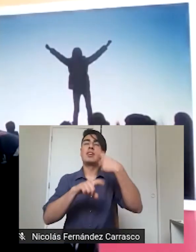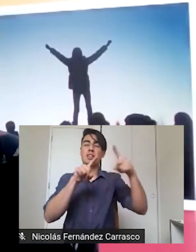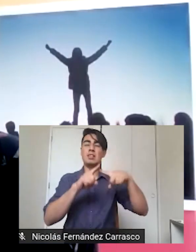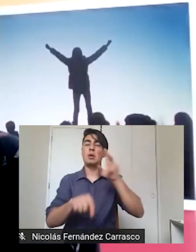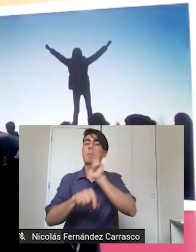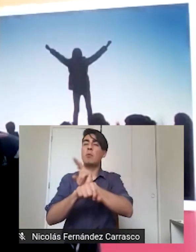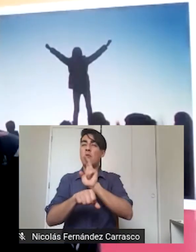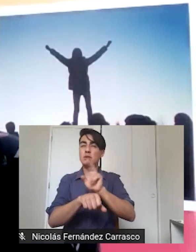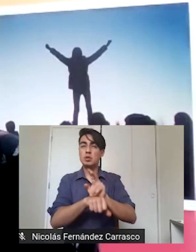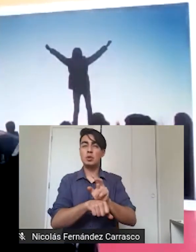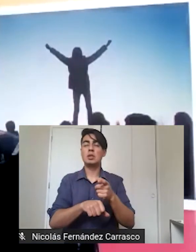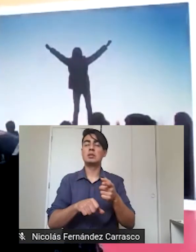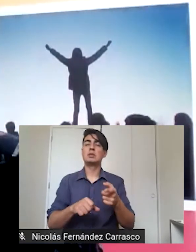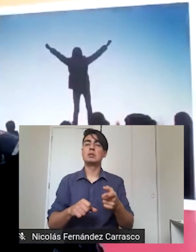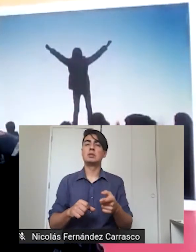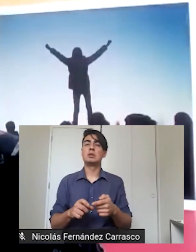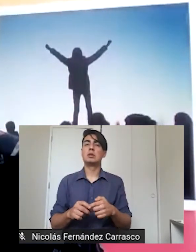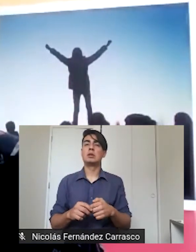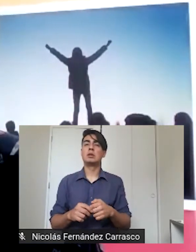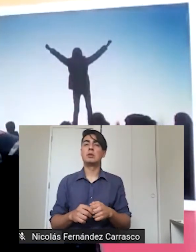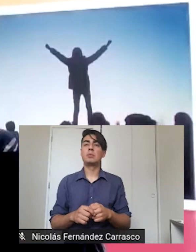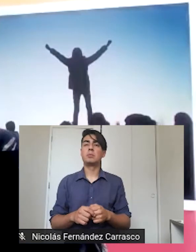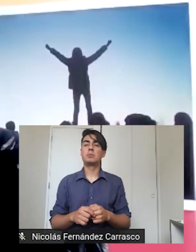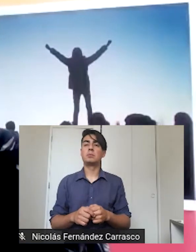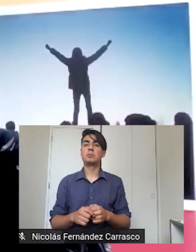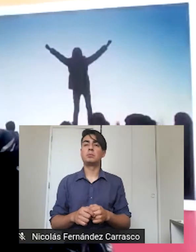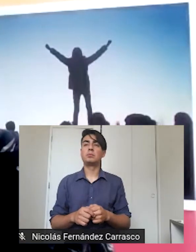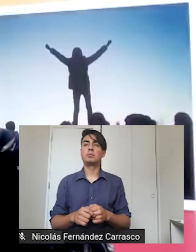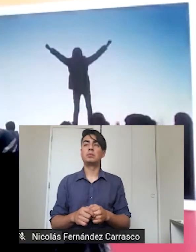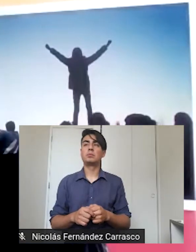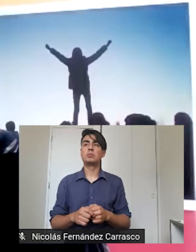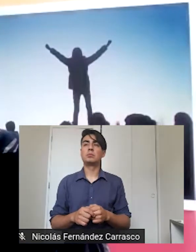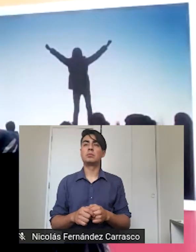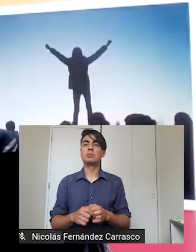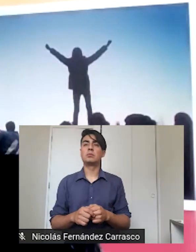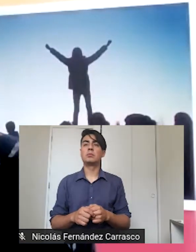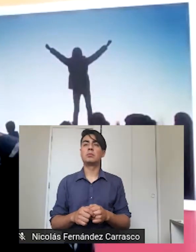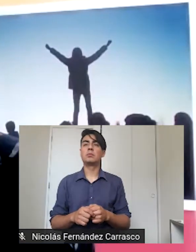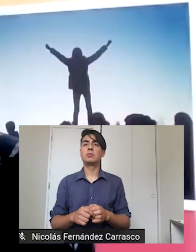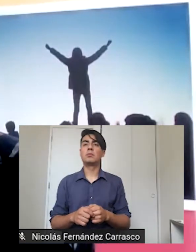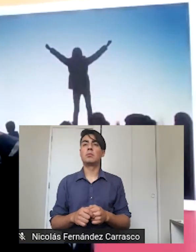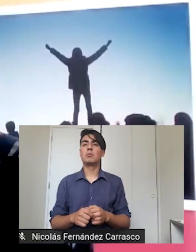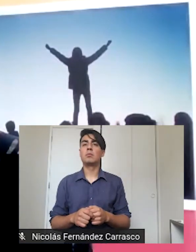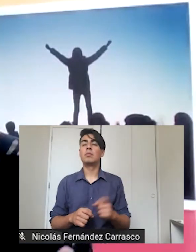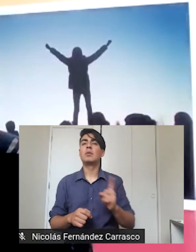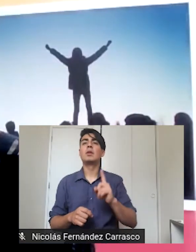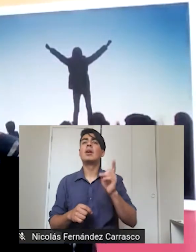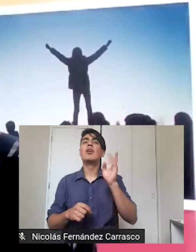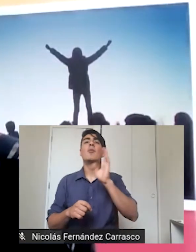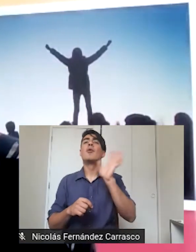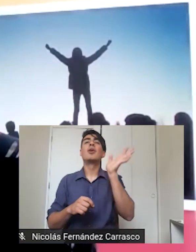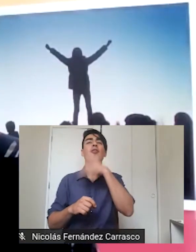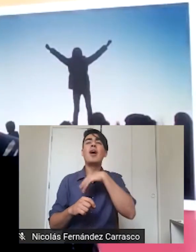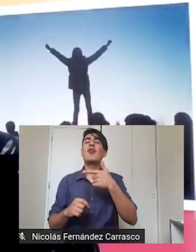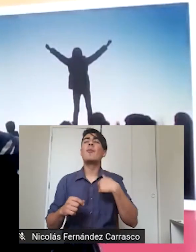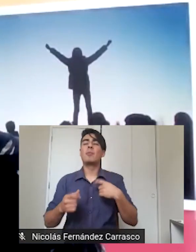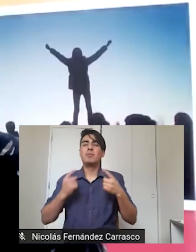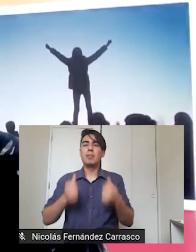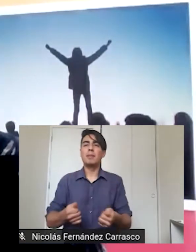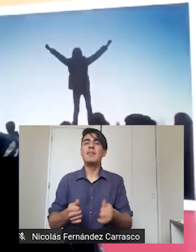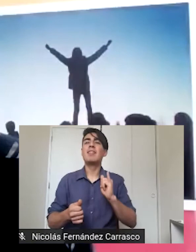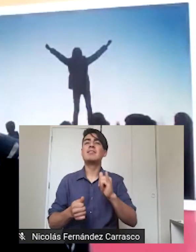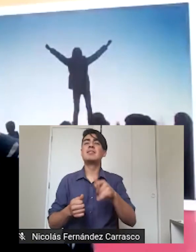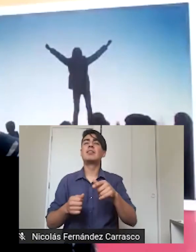quizás ellos sienten que no tienen habilidades suficientes en el tema de diálogo, y en realidad conocemos a profesores